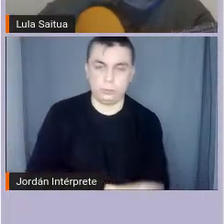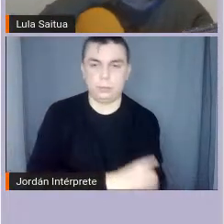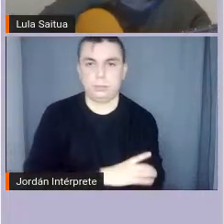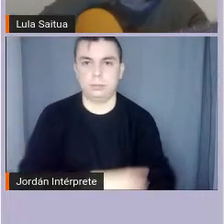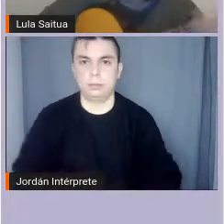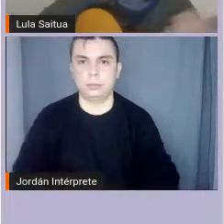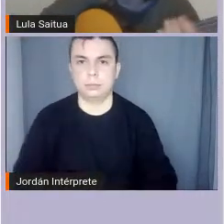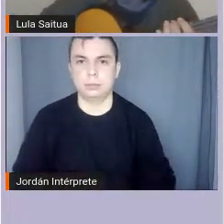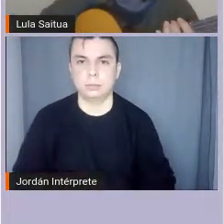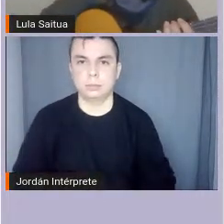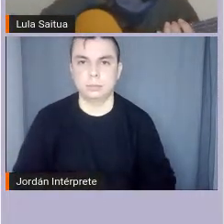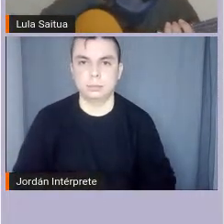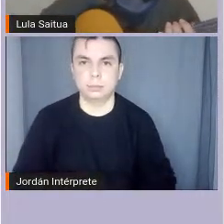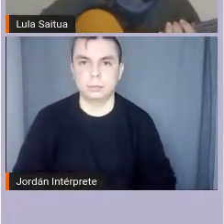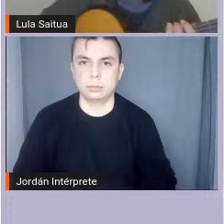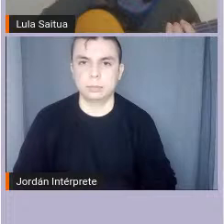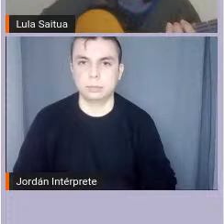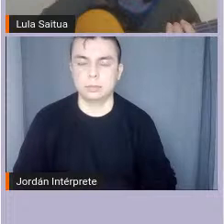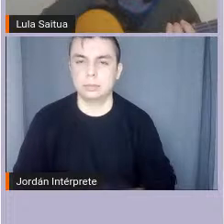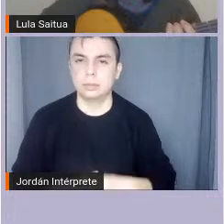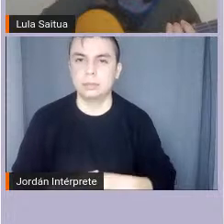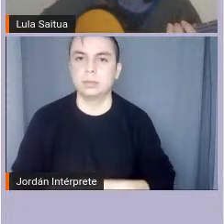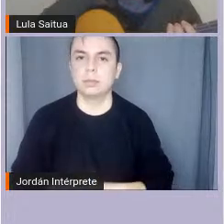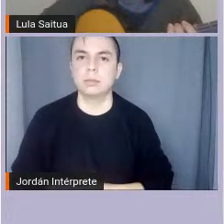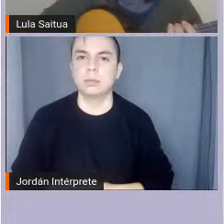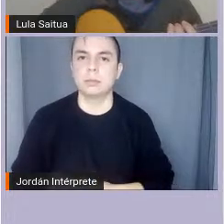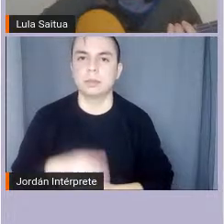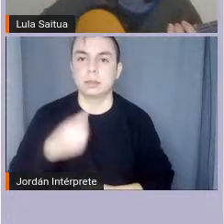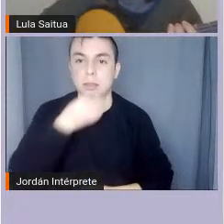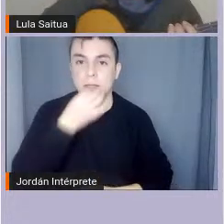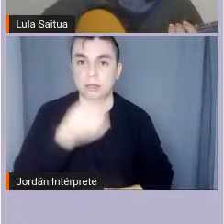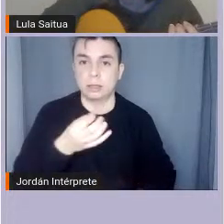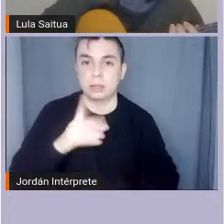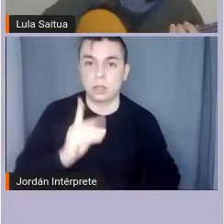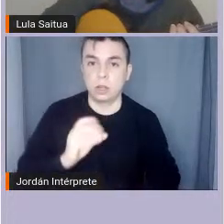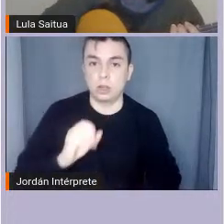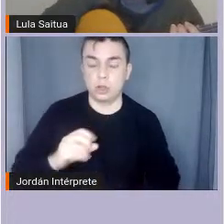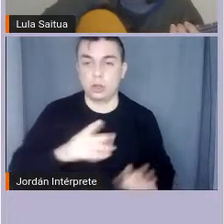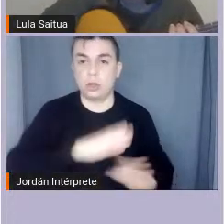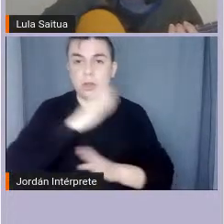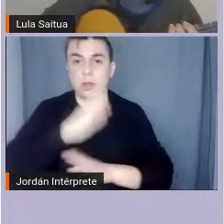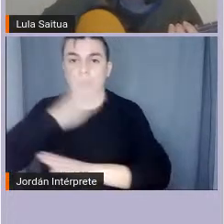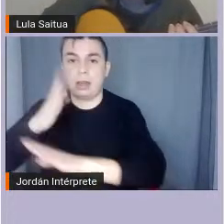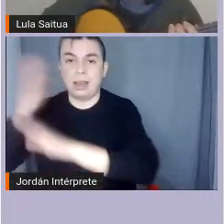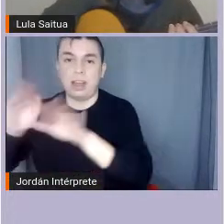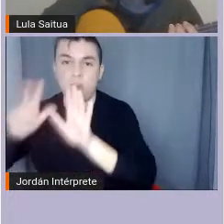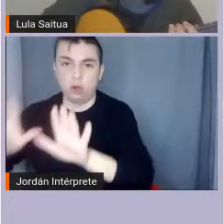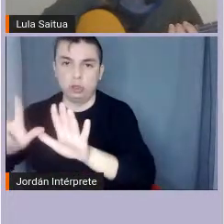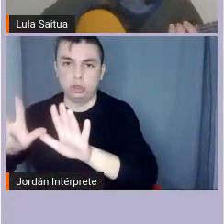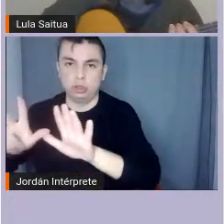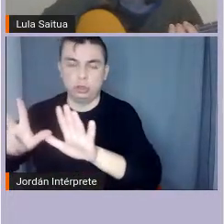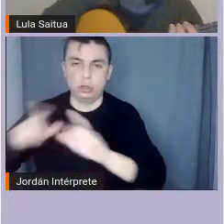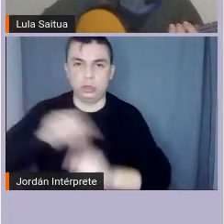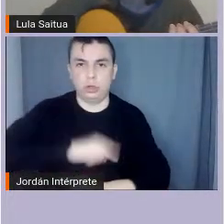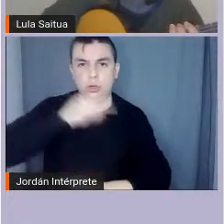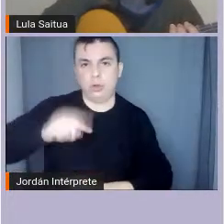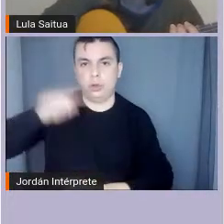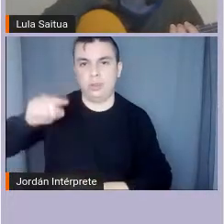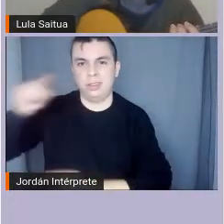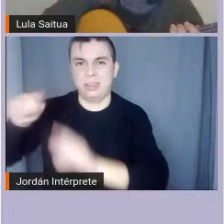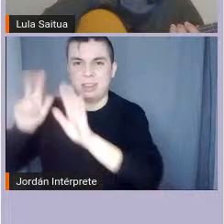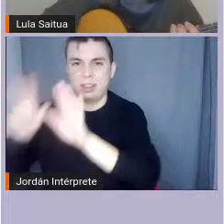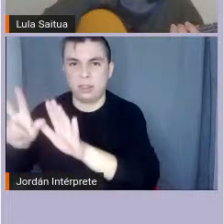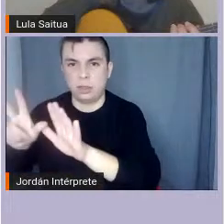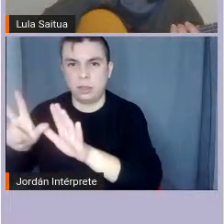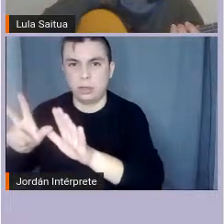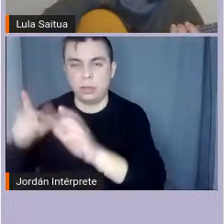octava, se llama octava porque son 8 tonos. 1, 2, 3, 4, 5, 6, 8. Que es apropiada